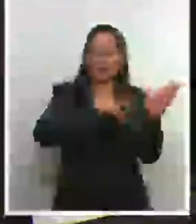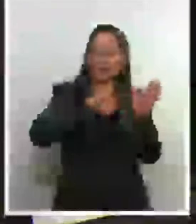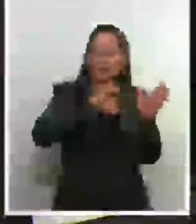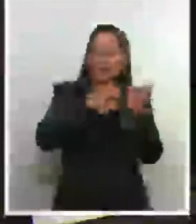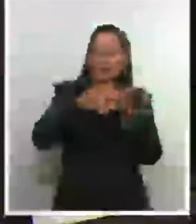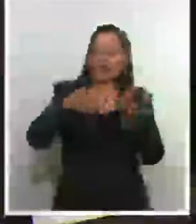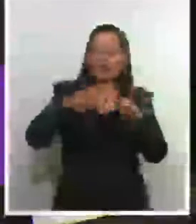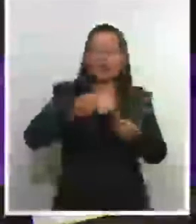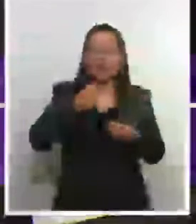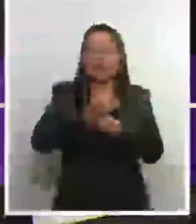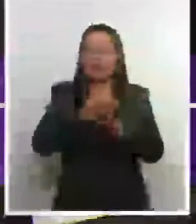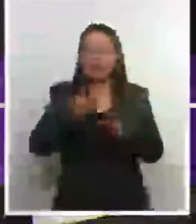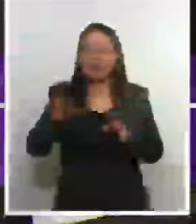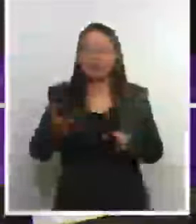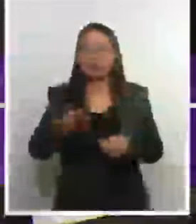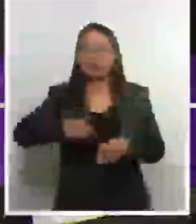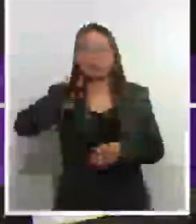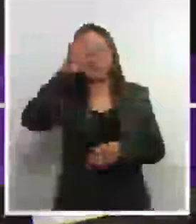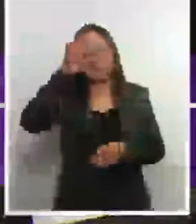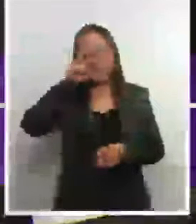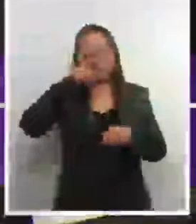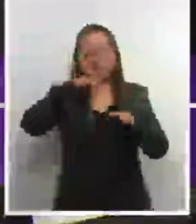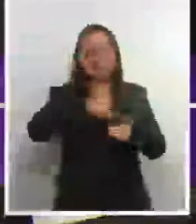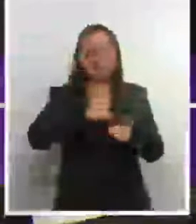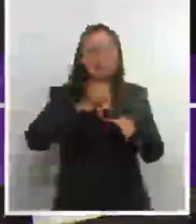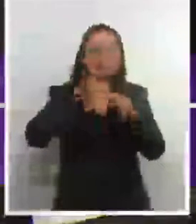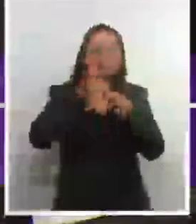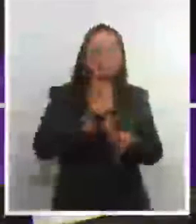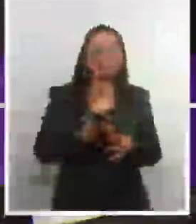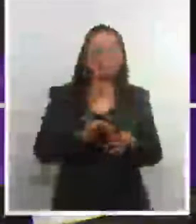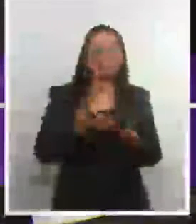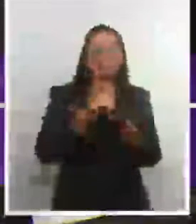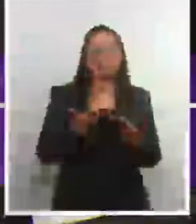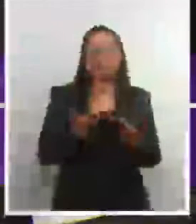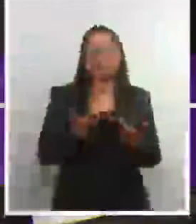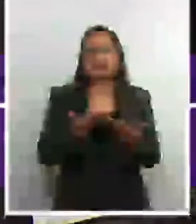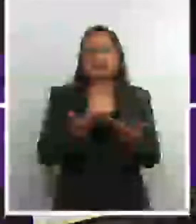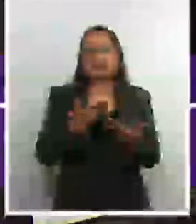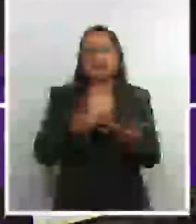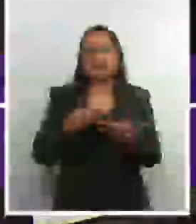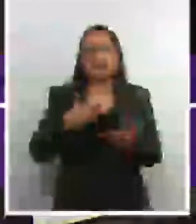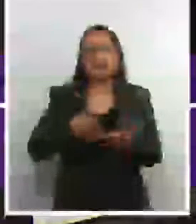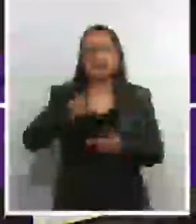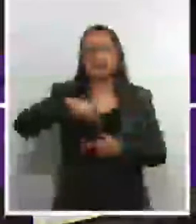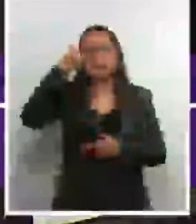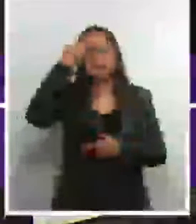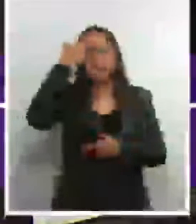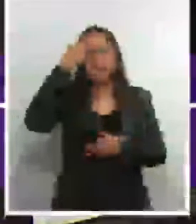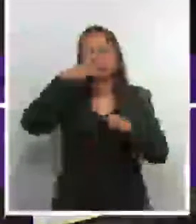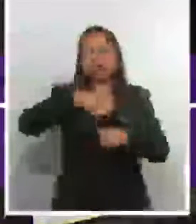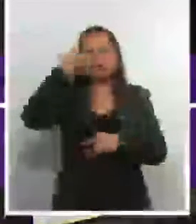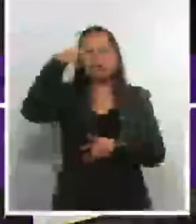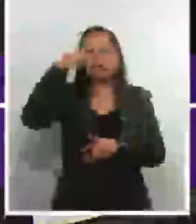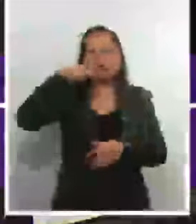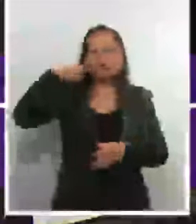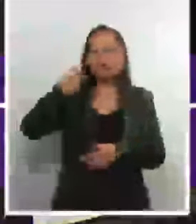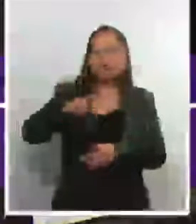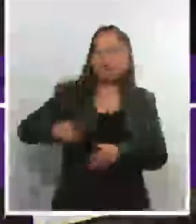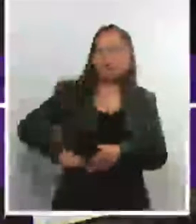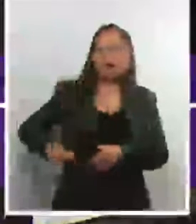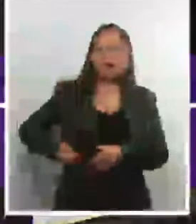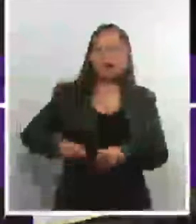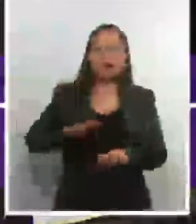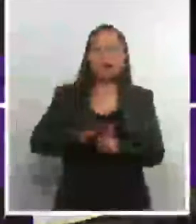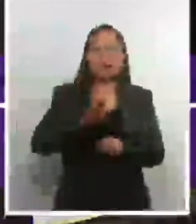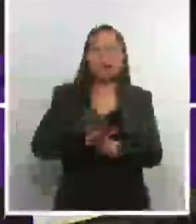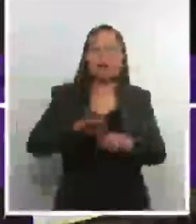pública, un concepto de seguridad vinculado a lo que se conoce en la teoría del Estado